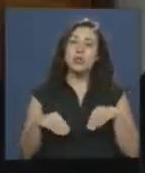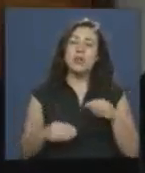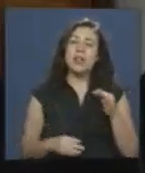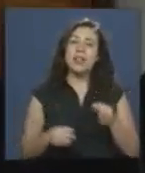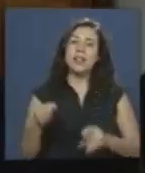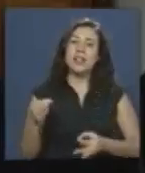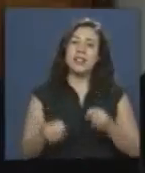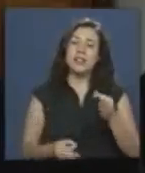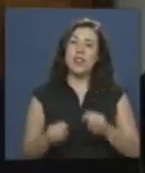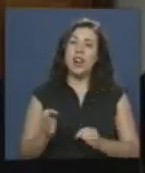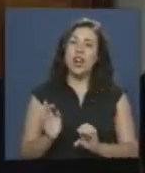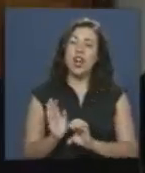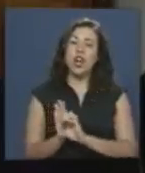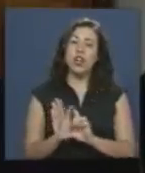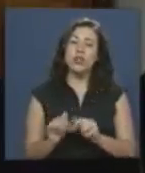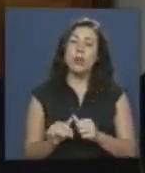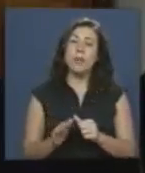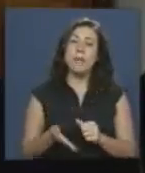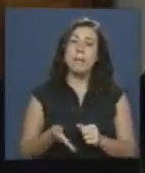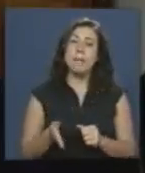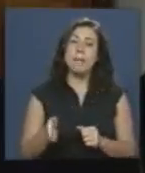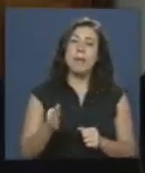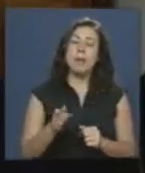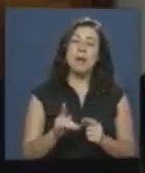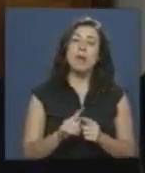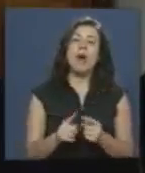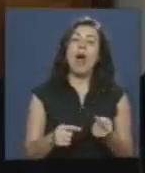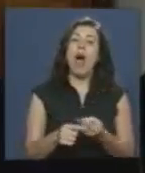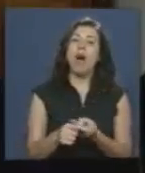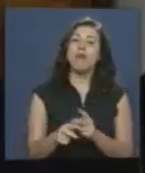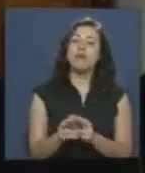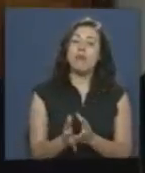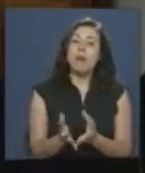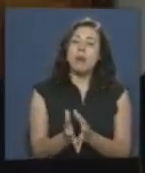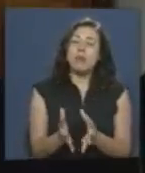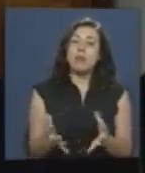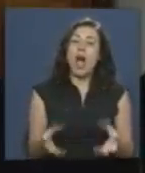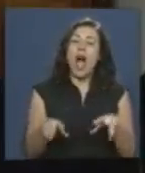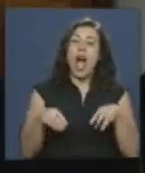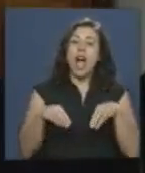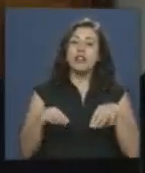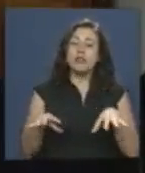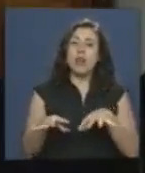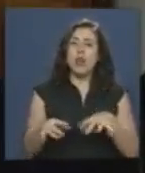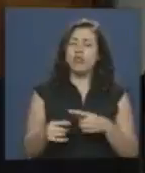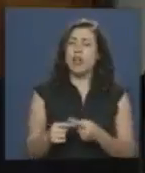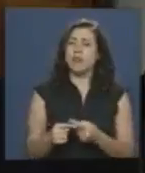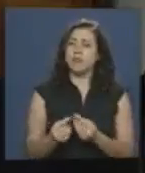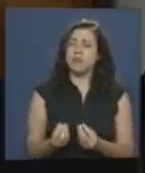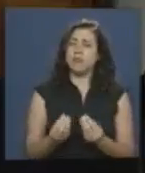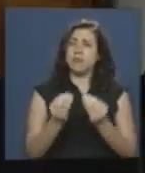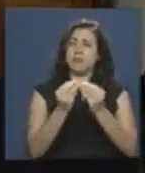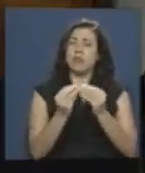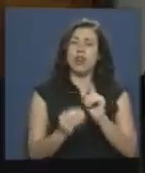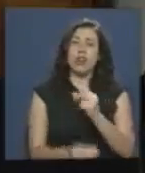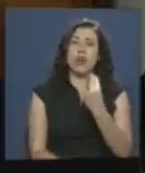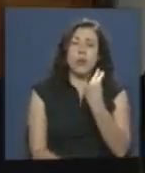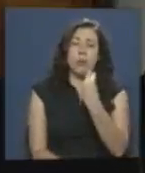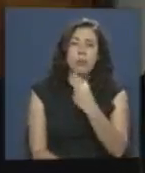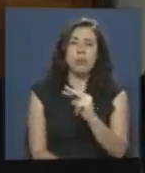Tribunal Constitucional sistemáticamente se ha pasado la raya y ha asumido facultades exorbitantes que no le son